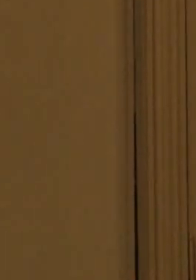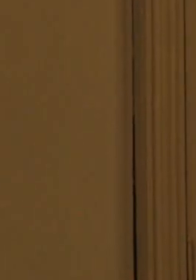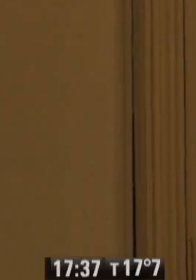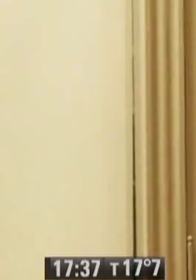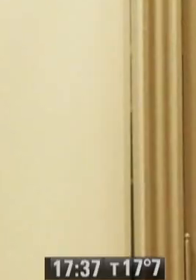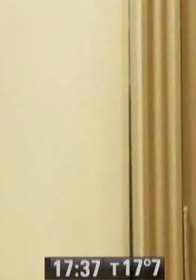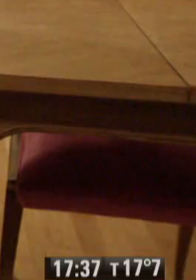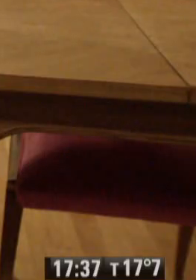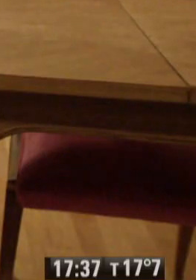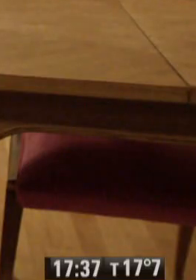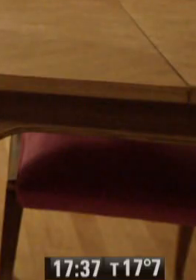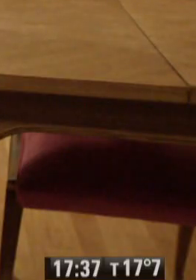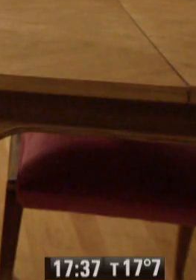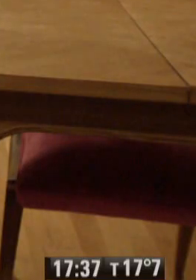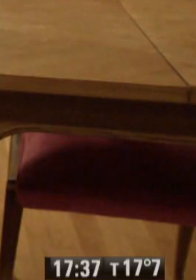Apúrate.